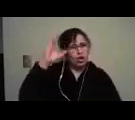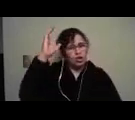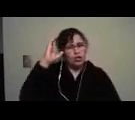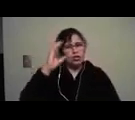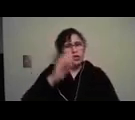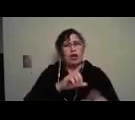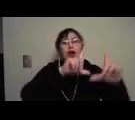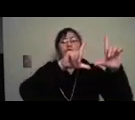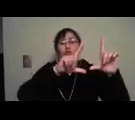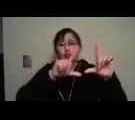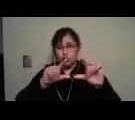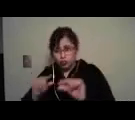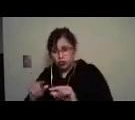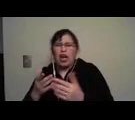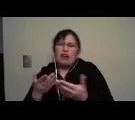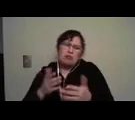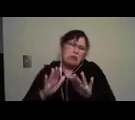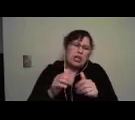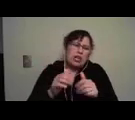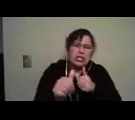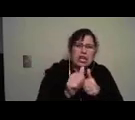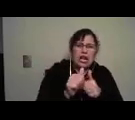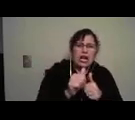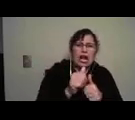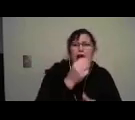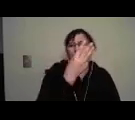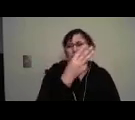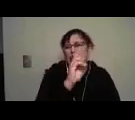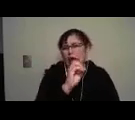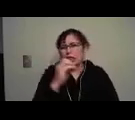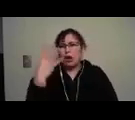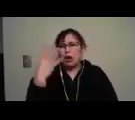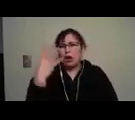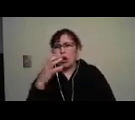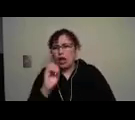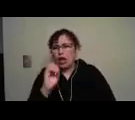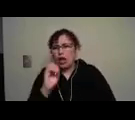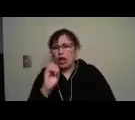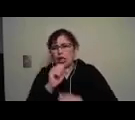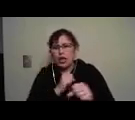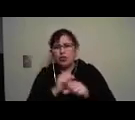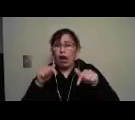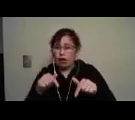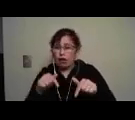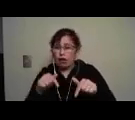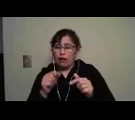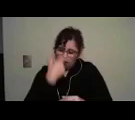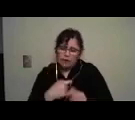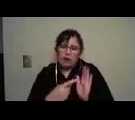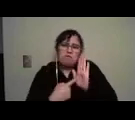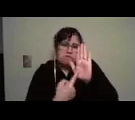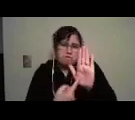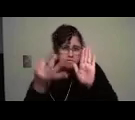que la verdad es que cercano a los 30 o los 40 es mucho menos evidente, ya que la verdad no tiene ningún impacto en